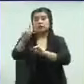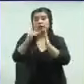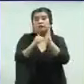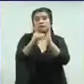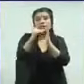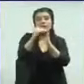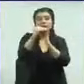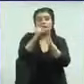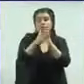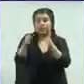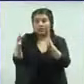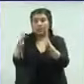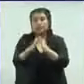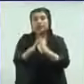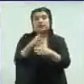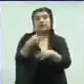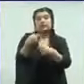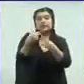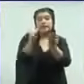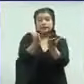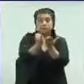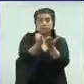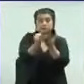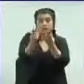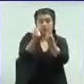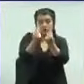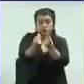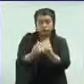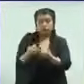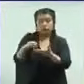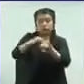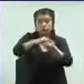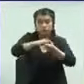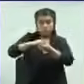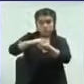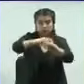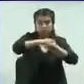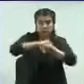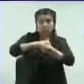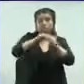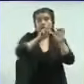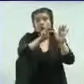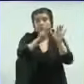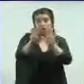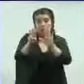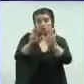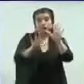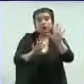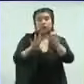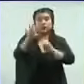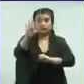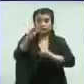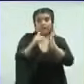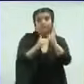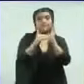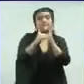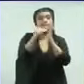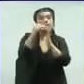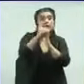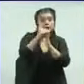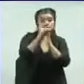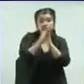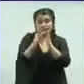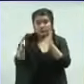fracción y el Fondo Social de Solidaridad con 814 millones y